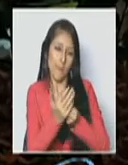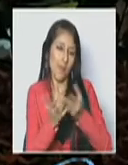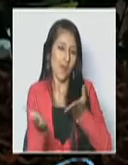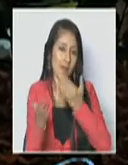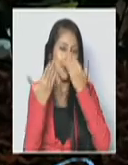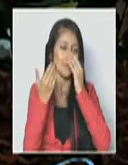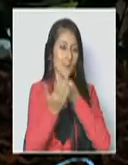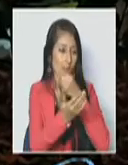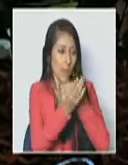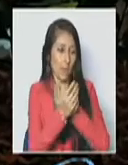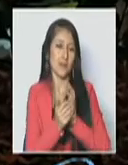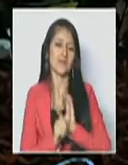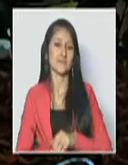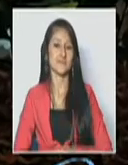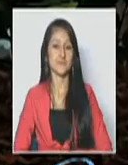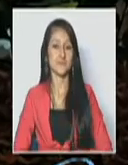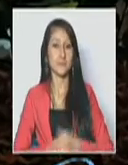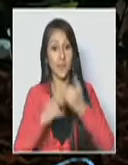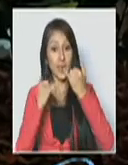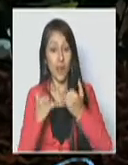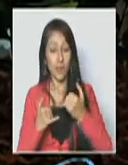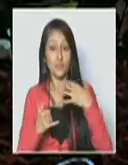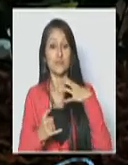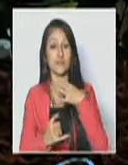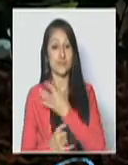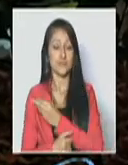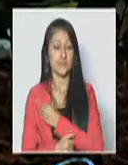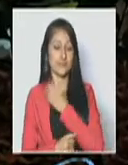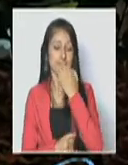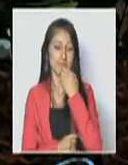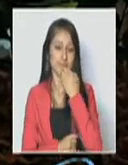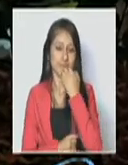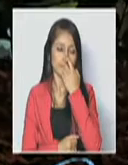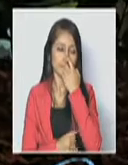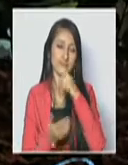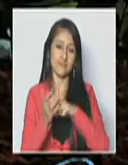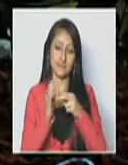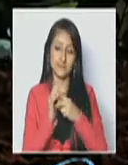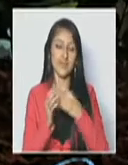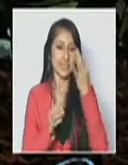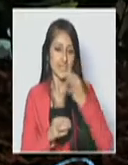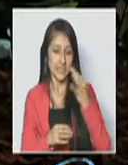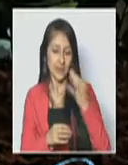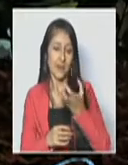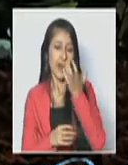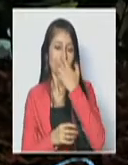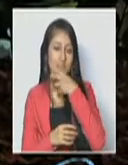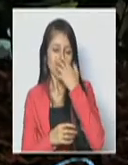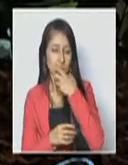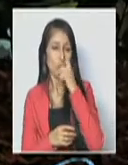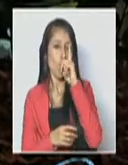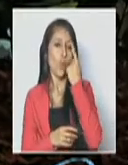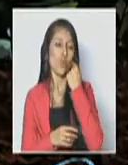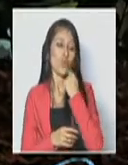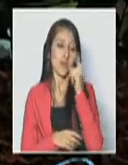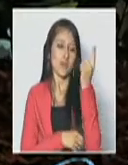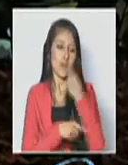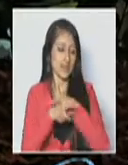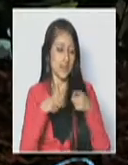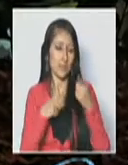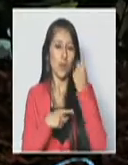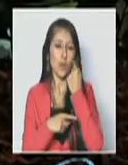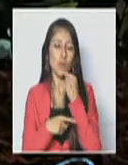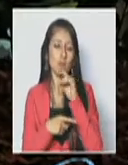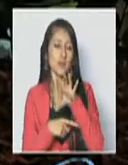de consumir también pero si hacemos esa rutina de consumir un día fruta a la